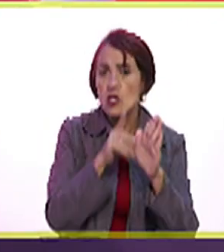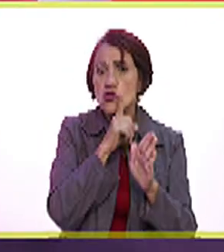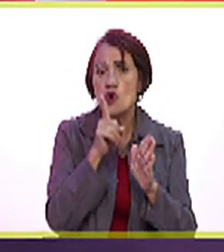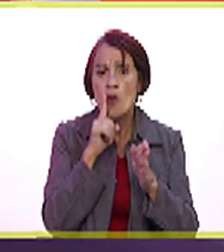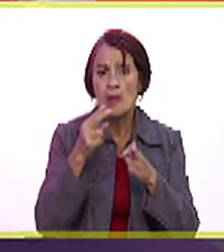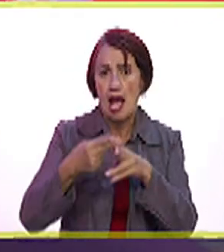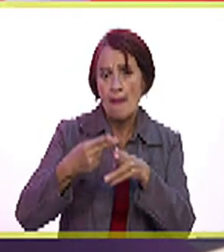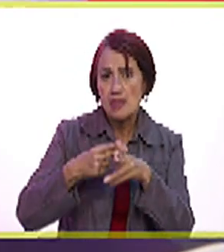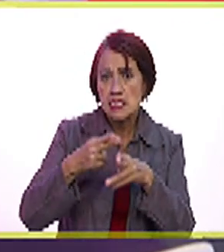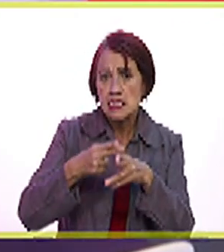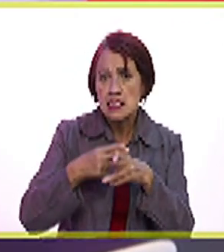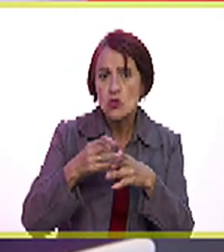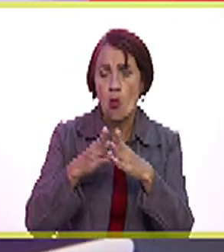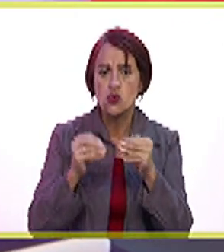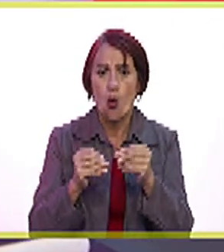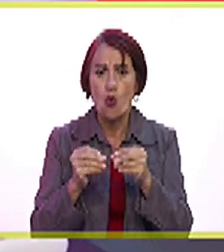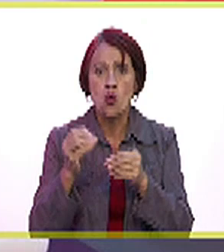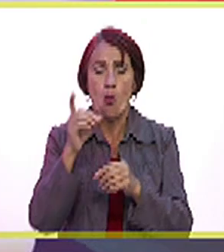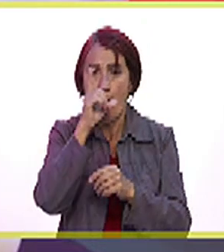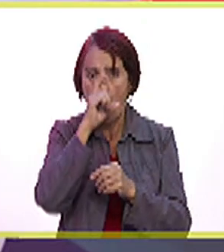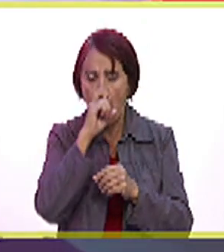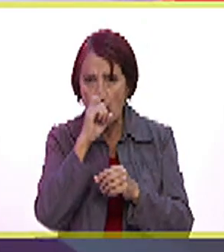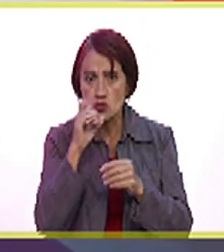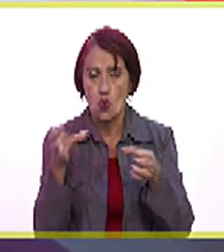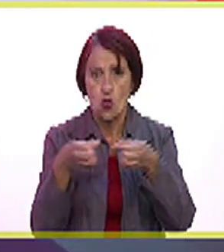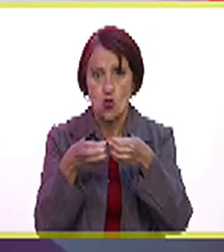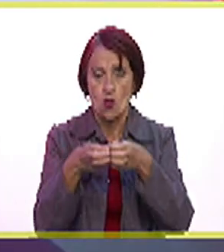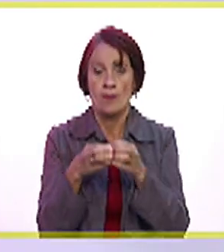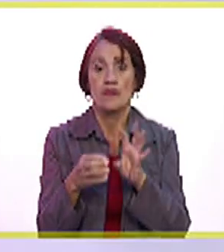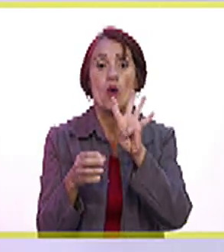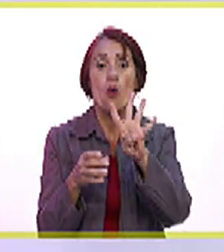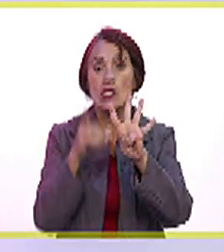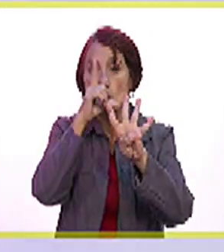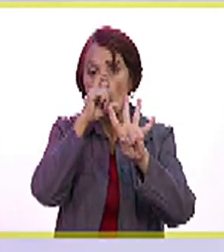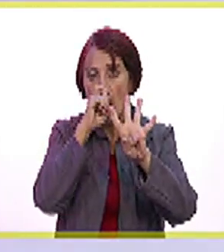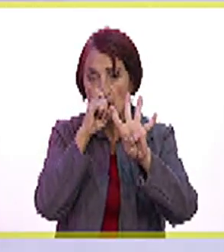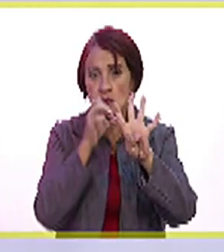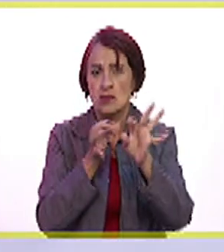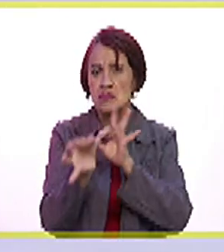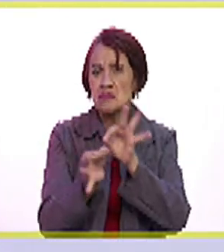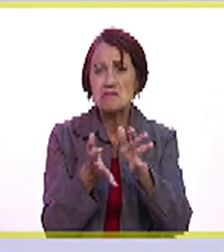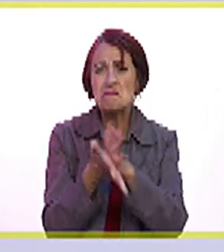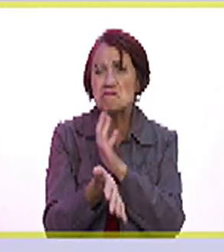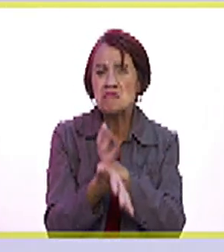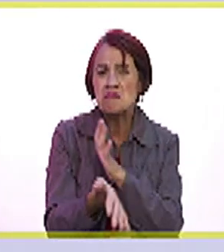y cédula y año y sección. Cuarto año, ¿qué estaremos hablando?